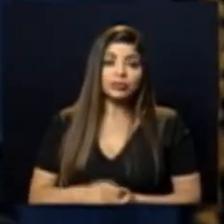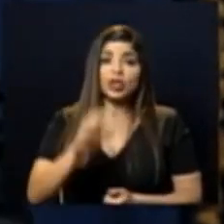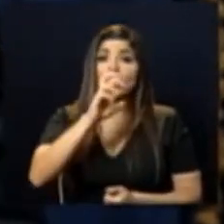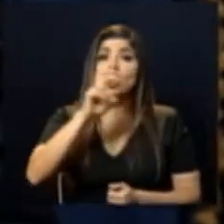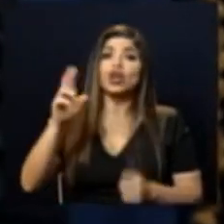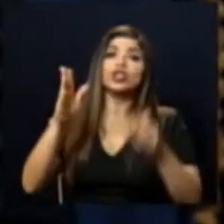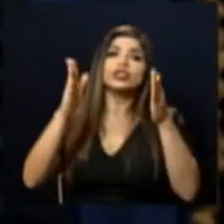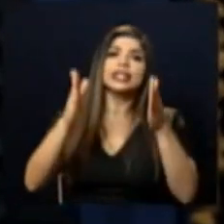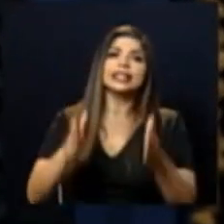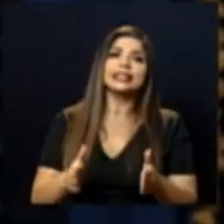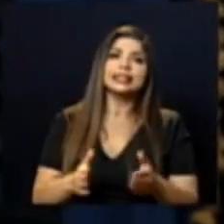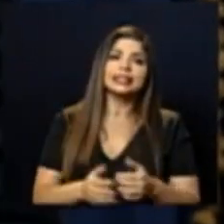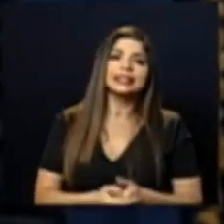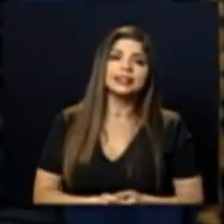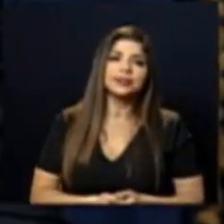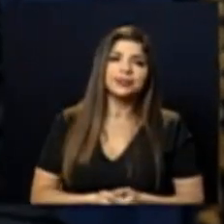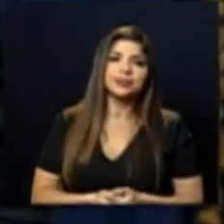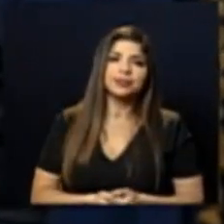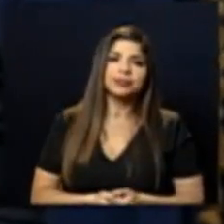costarricenses,